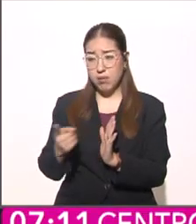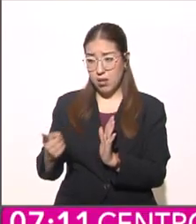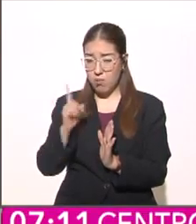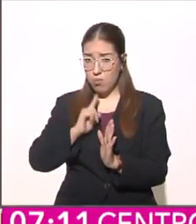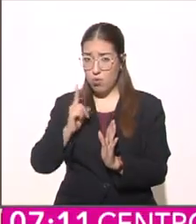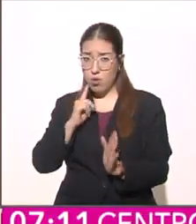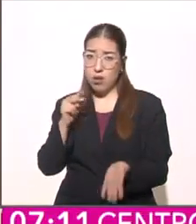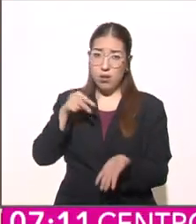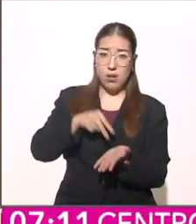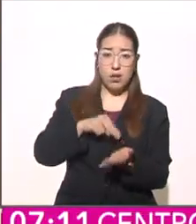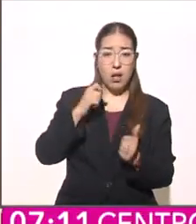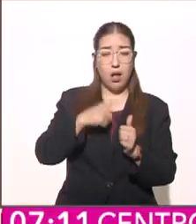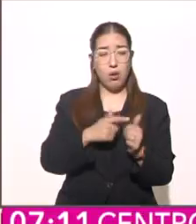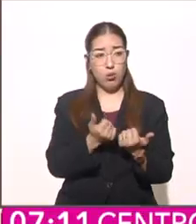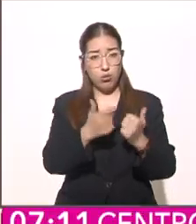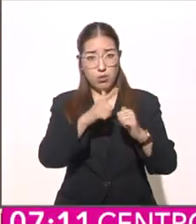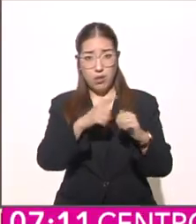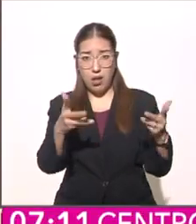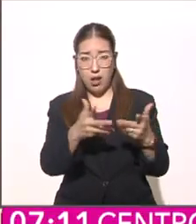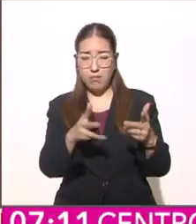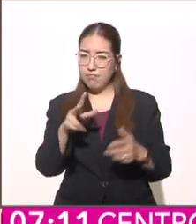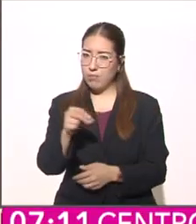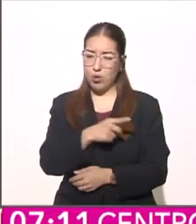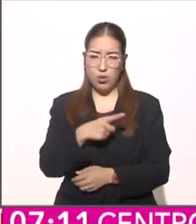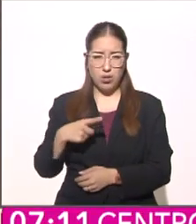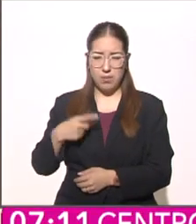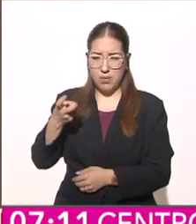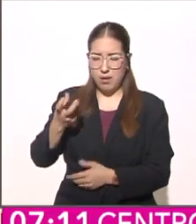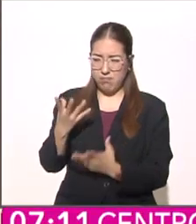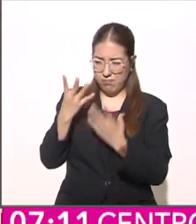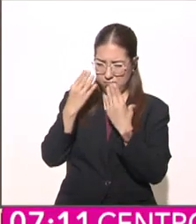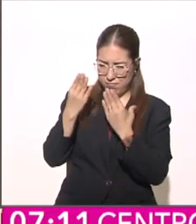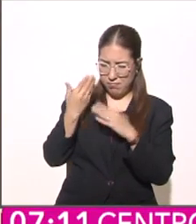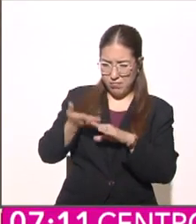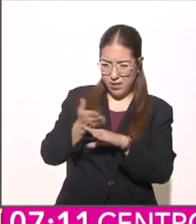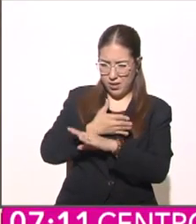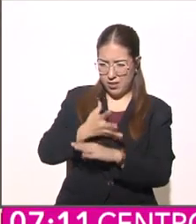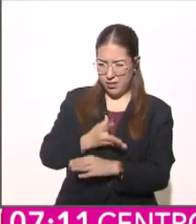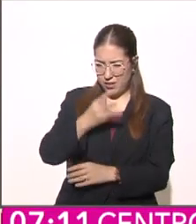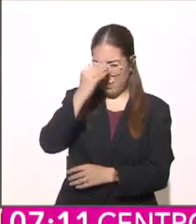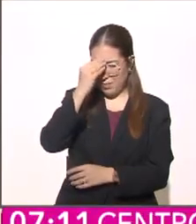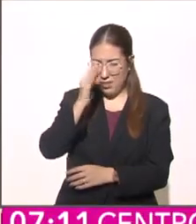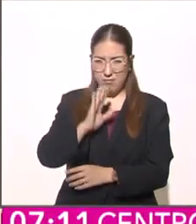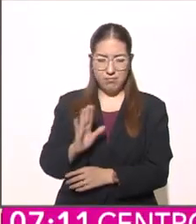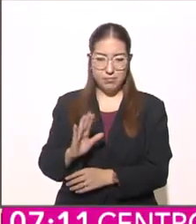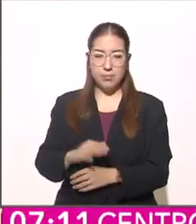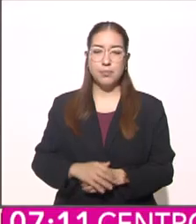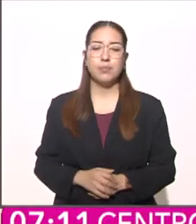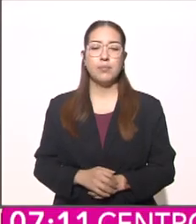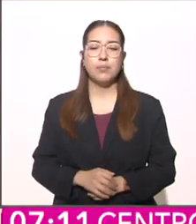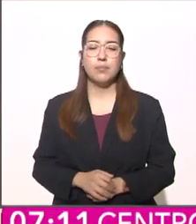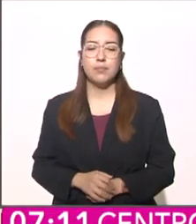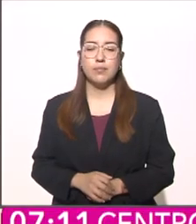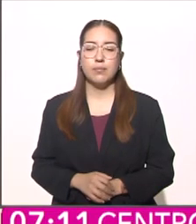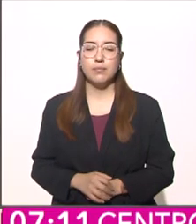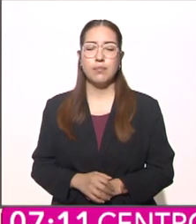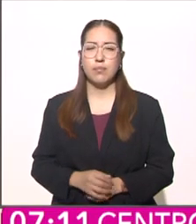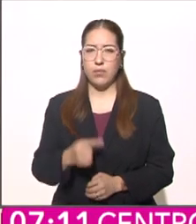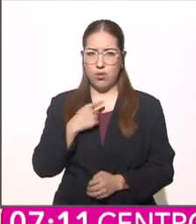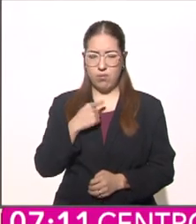humanidad, saliéndose de la órbita a que la naturaleza la había circunscrito. Creo